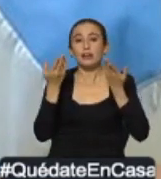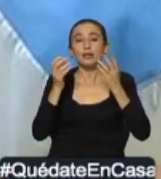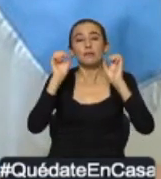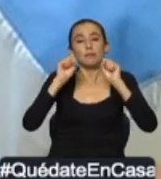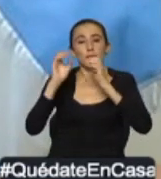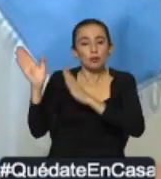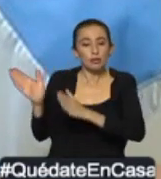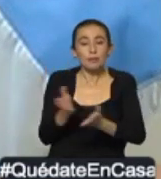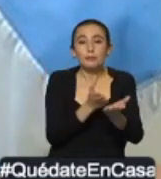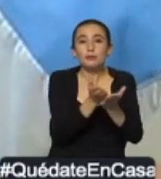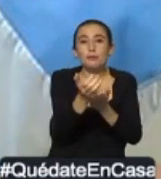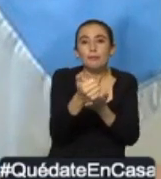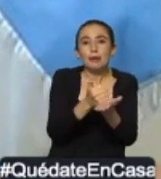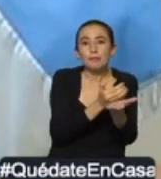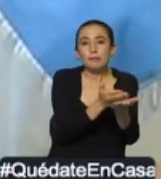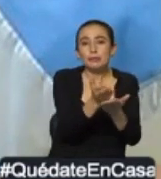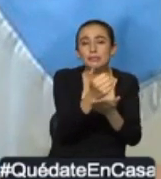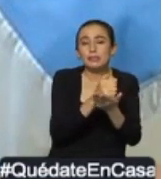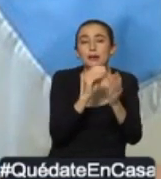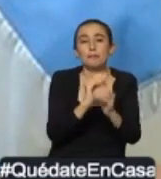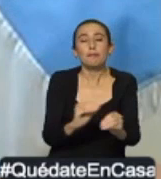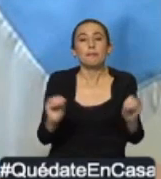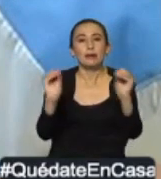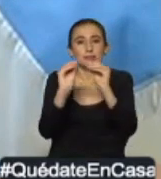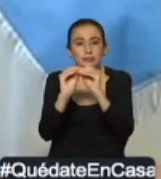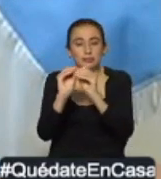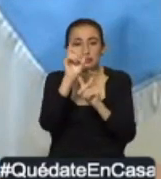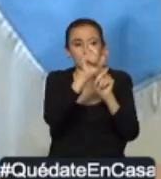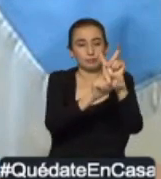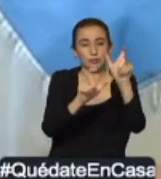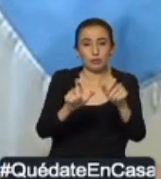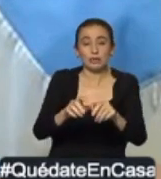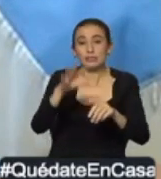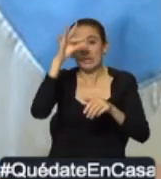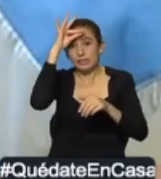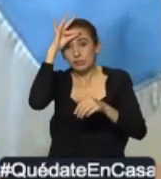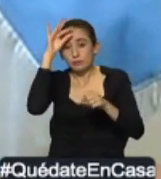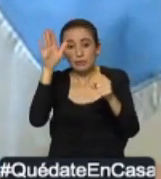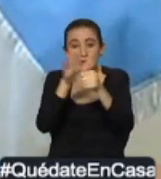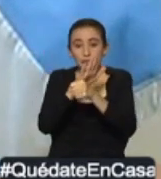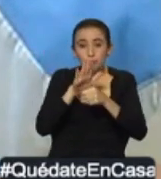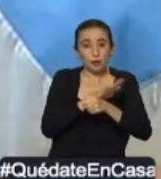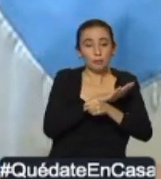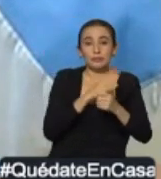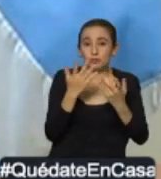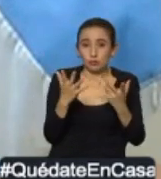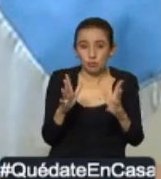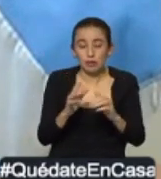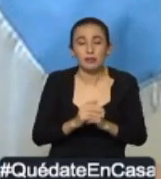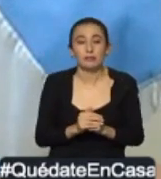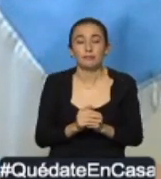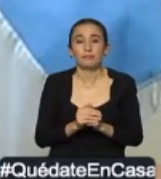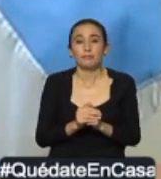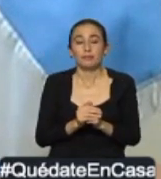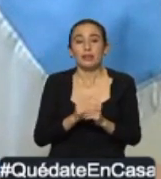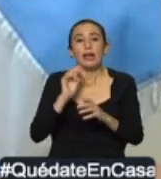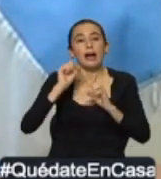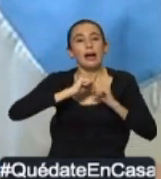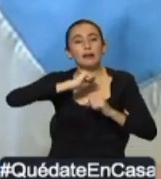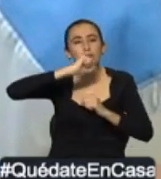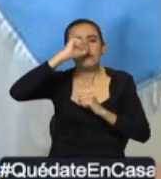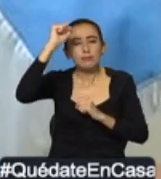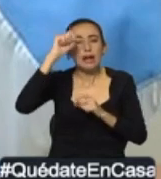de la ciudadanía en este sistema de salud existen varios héroes anónimos que junto a sus